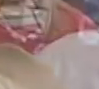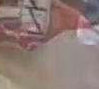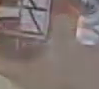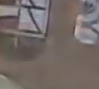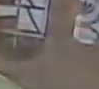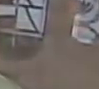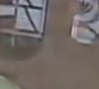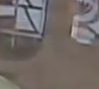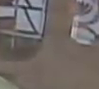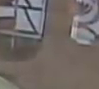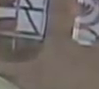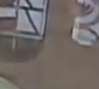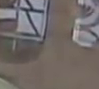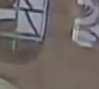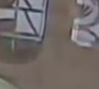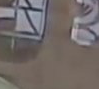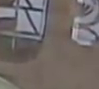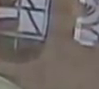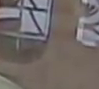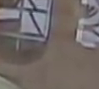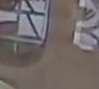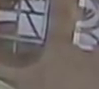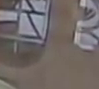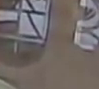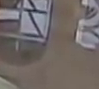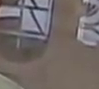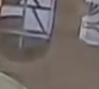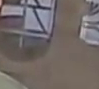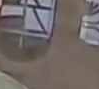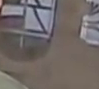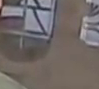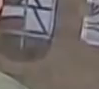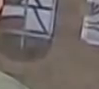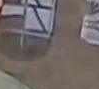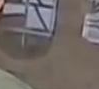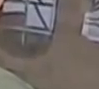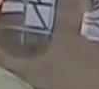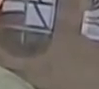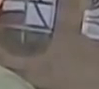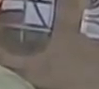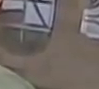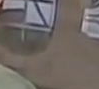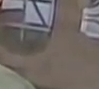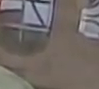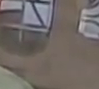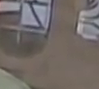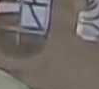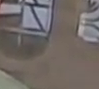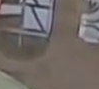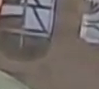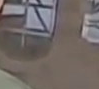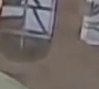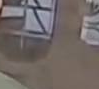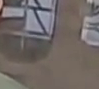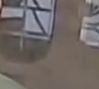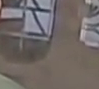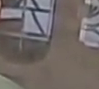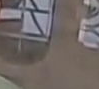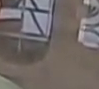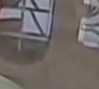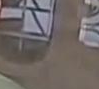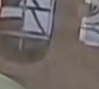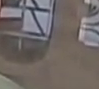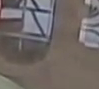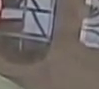Chávez el presidente de la república Nicolás Maduro moros quien constantemente hace un recorrido y